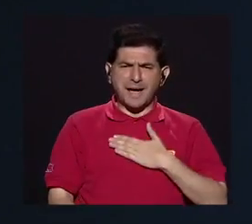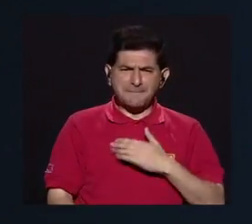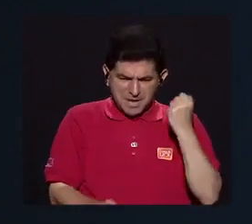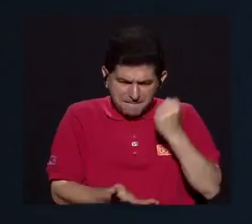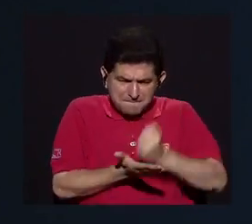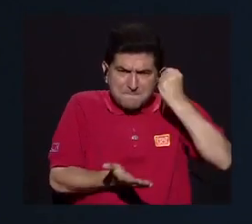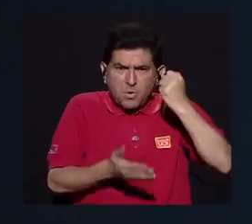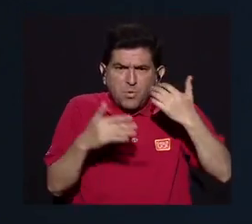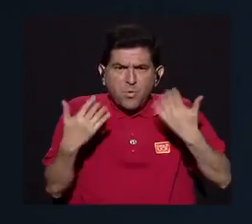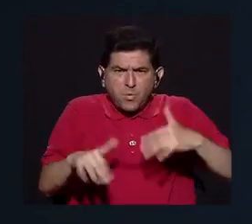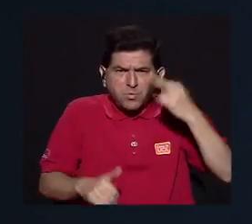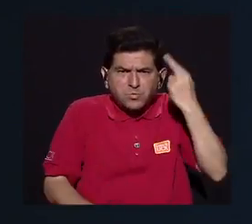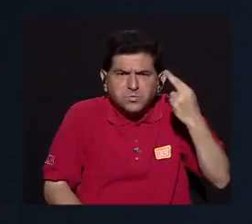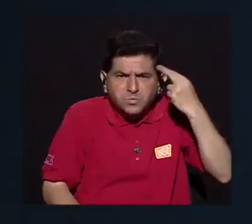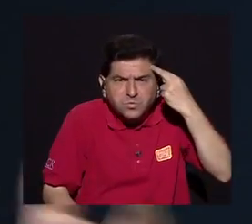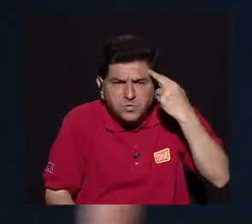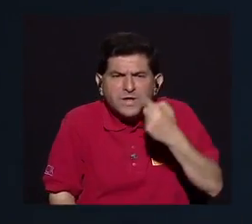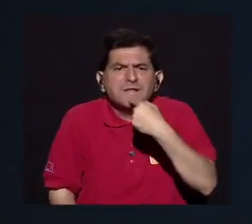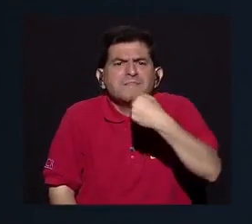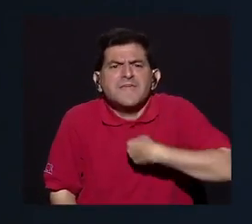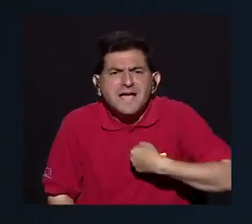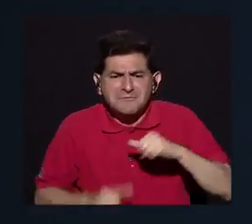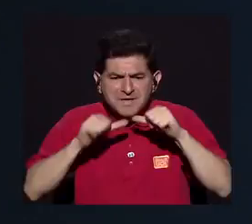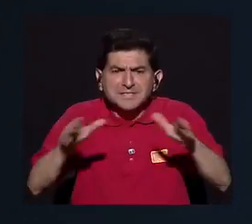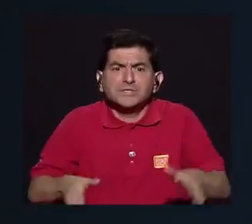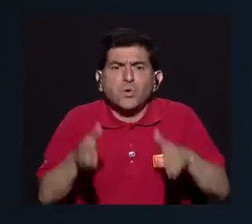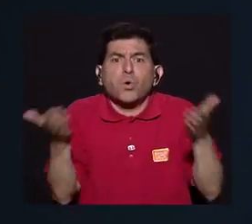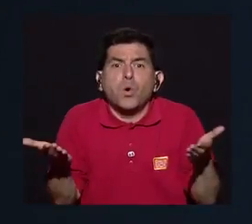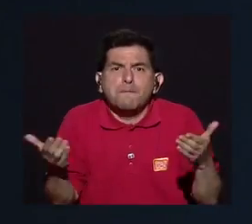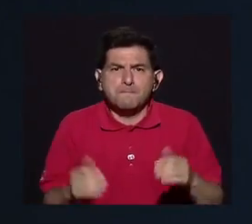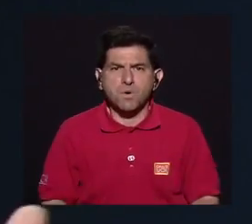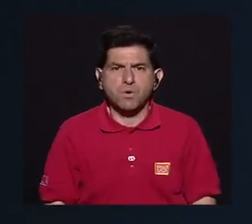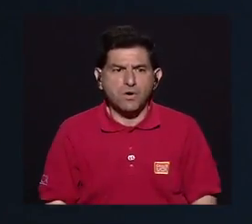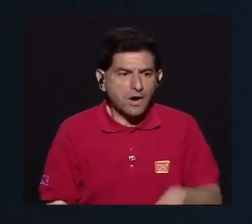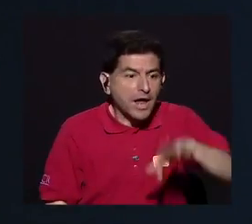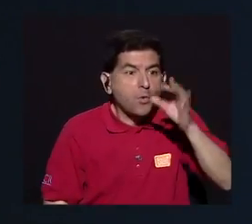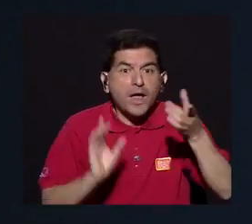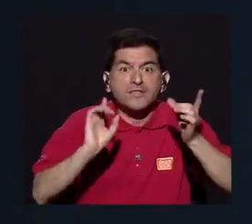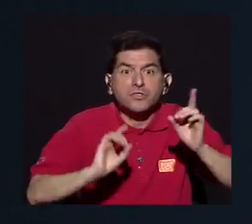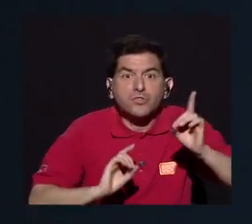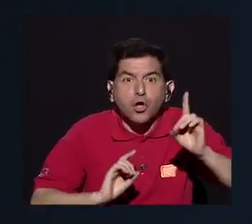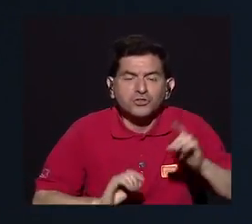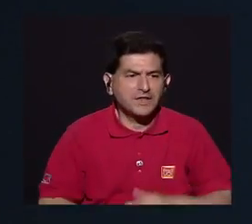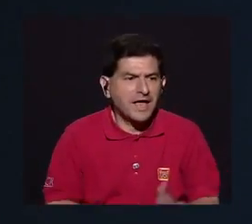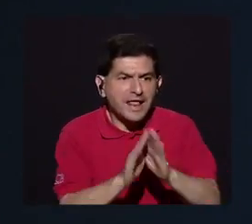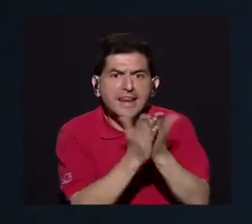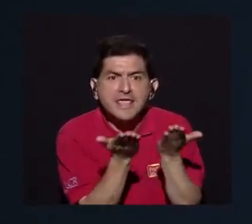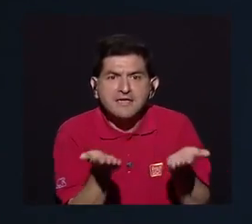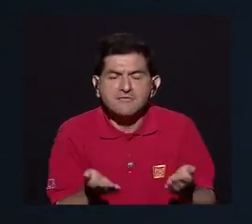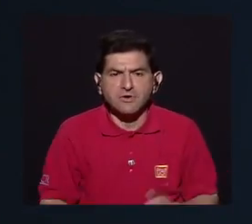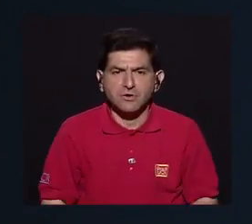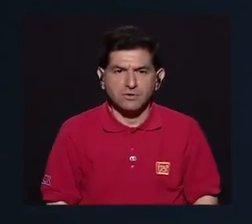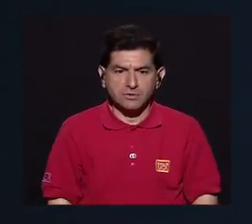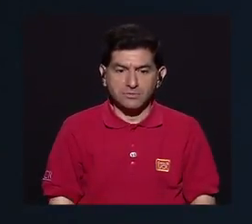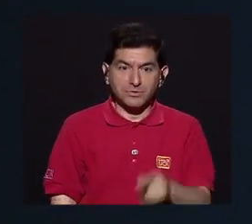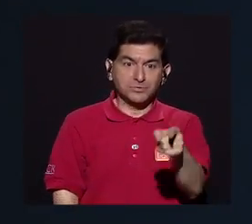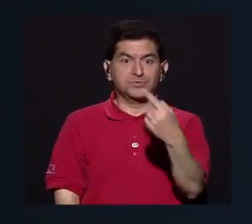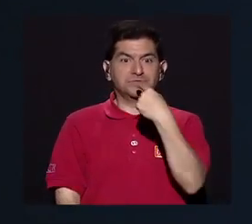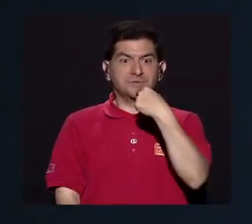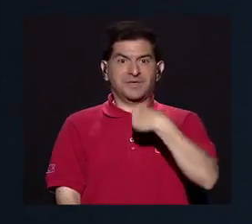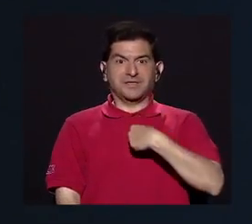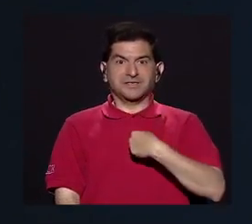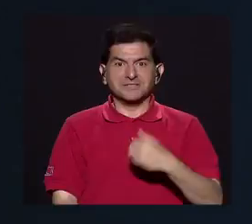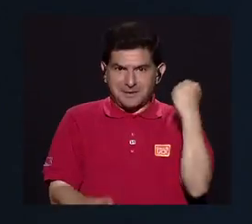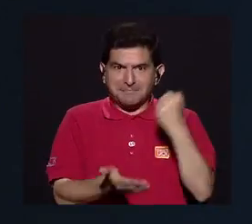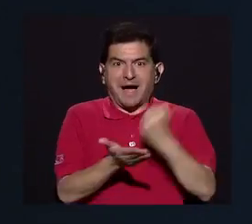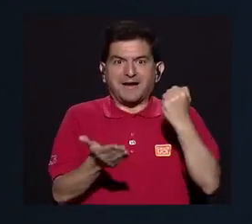dejado ahí mucha reflexión, dígame cómo lo sigo, dígame dónde lo encuentro, dígame si tiene un libro. Y ahí le dije, oiga, usted me marcó a mí, yo